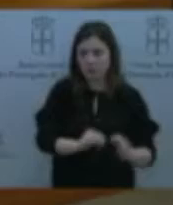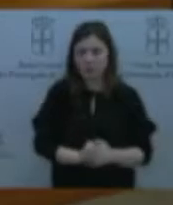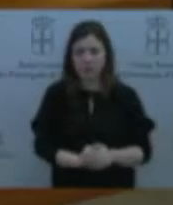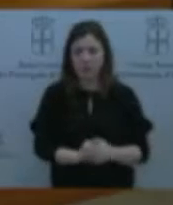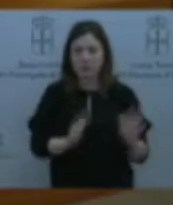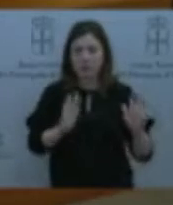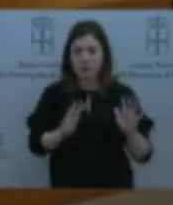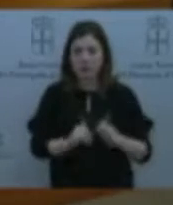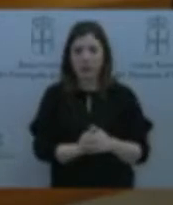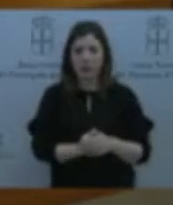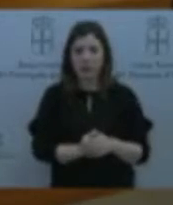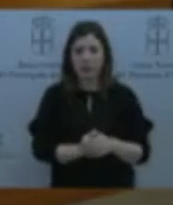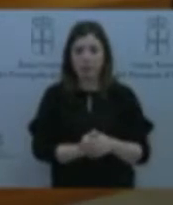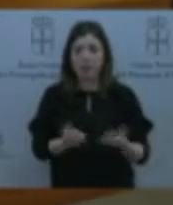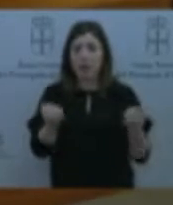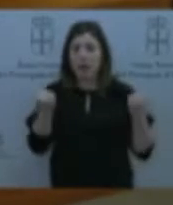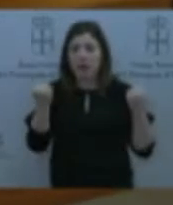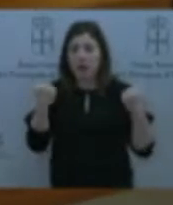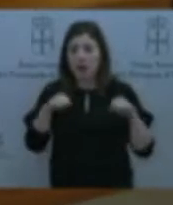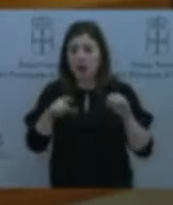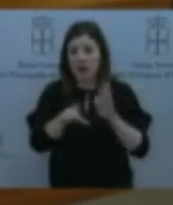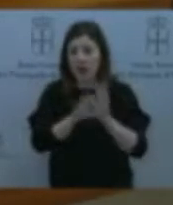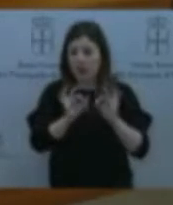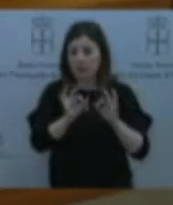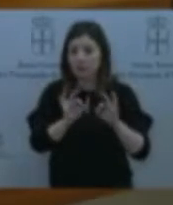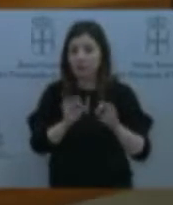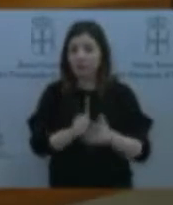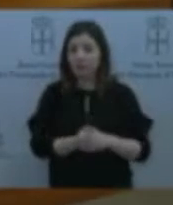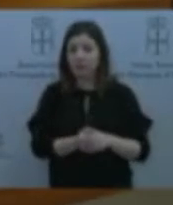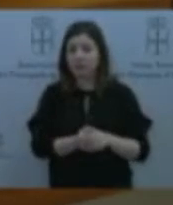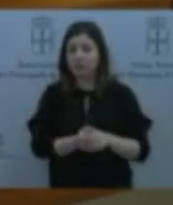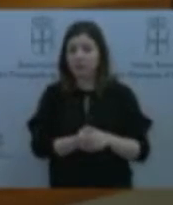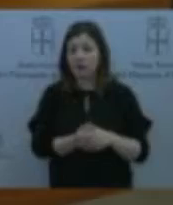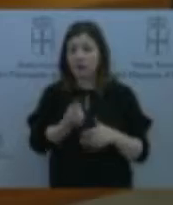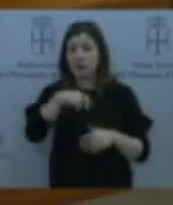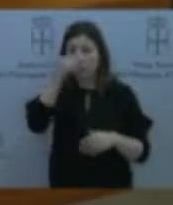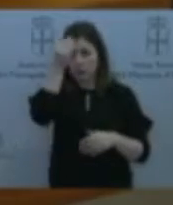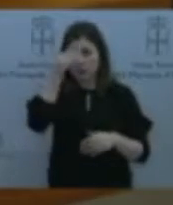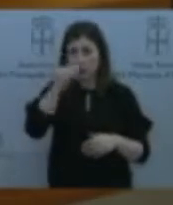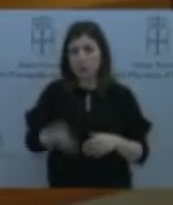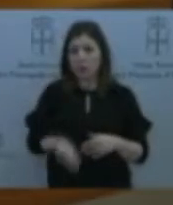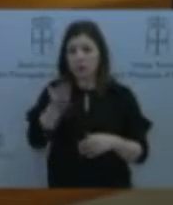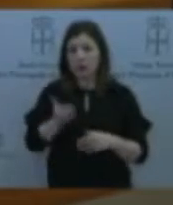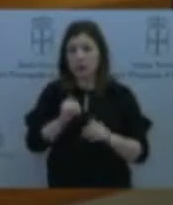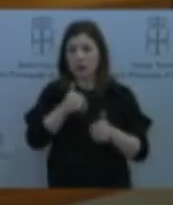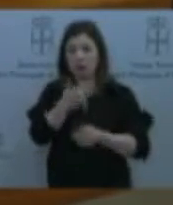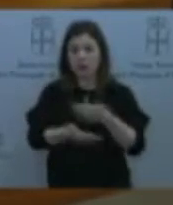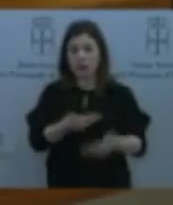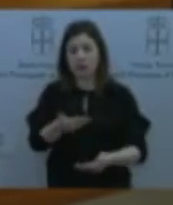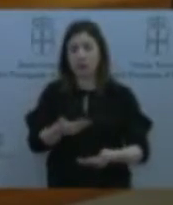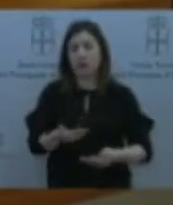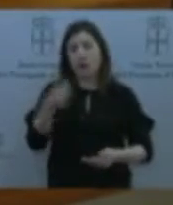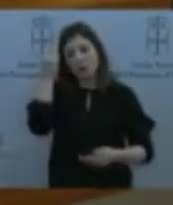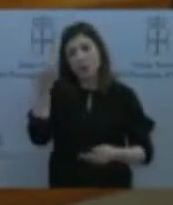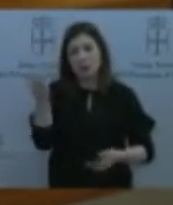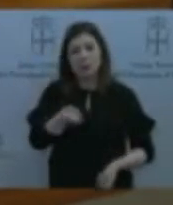ley Frankenstein, para nosotros creemos que es importante que salga adelante. Nosotros creemos que hay que lanzar un mensaje de regeneración.